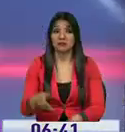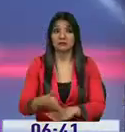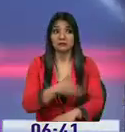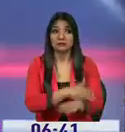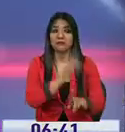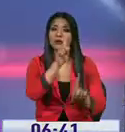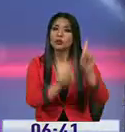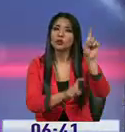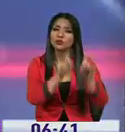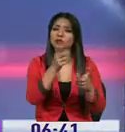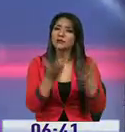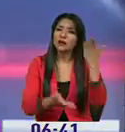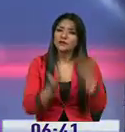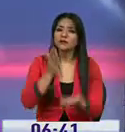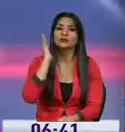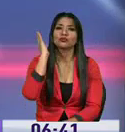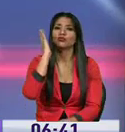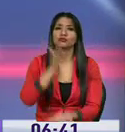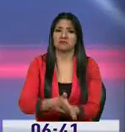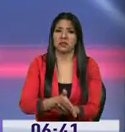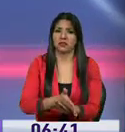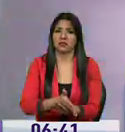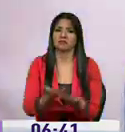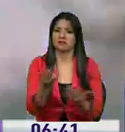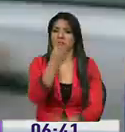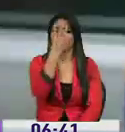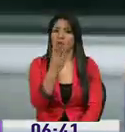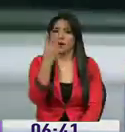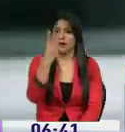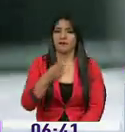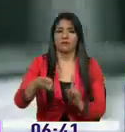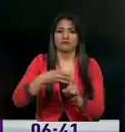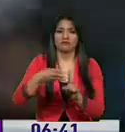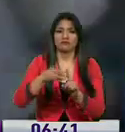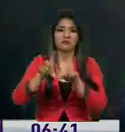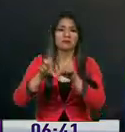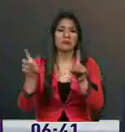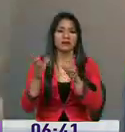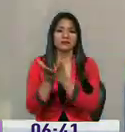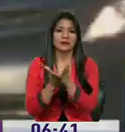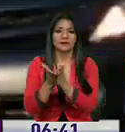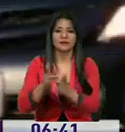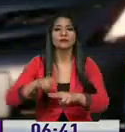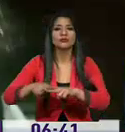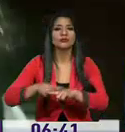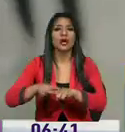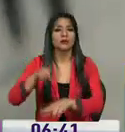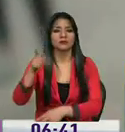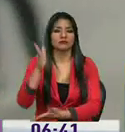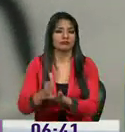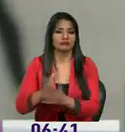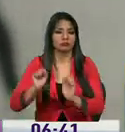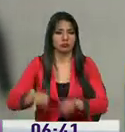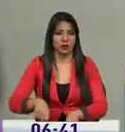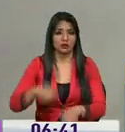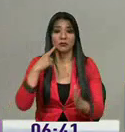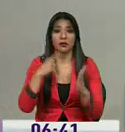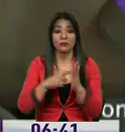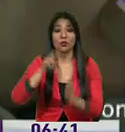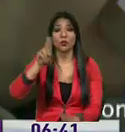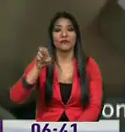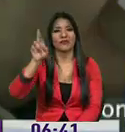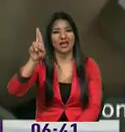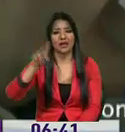la posibilidad de suspender a través del espectro radioeléctrico a plataformas tecnológicas que brindan el servicio de taxi como Uber y